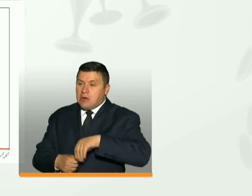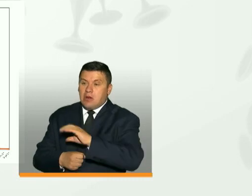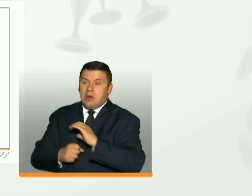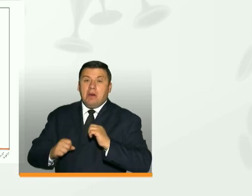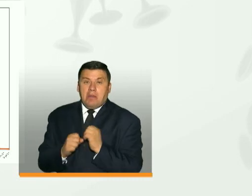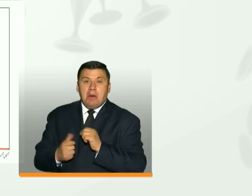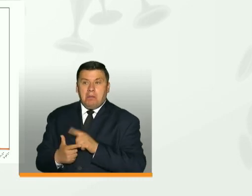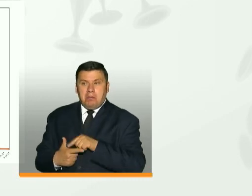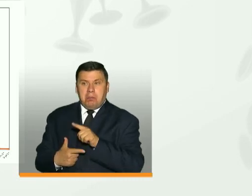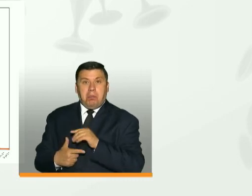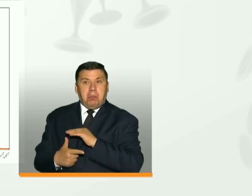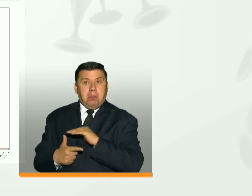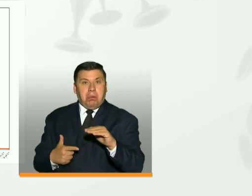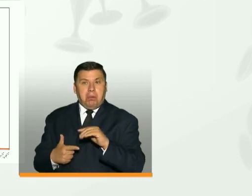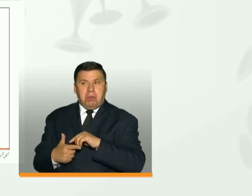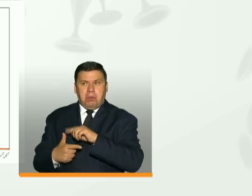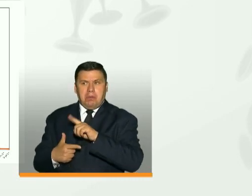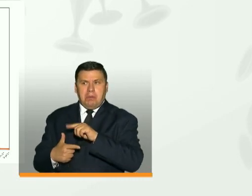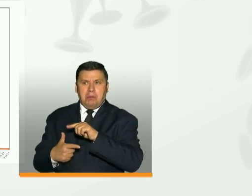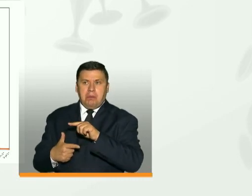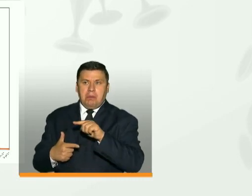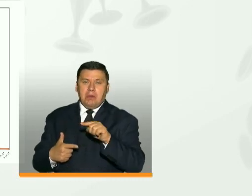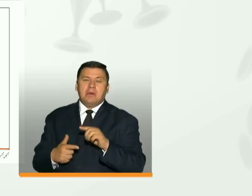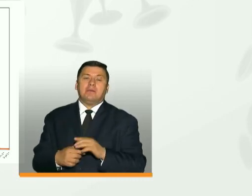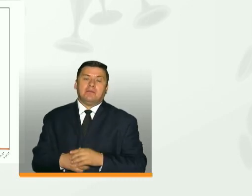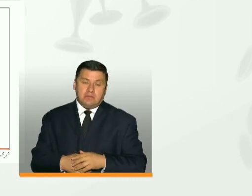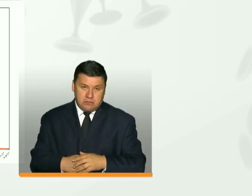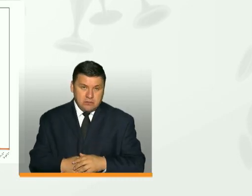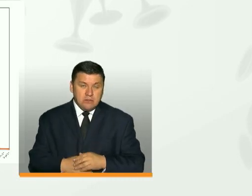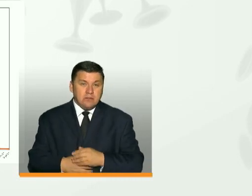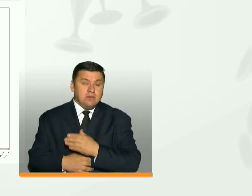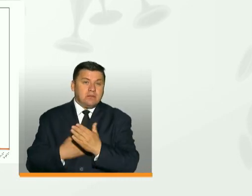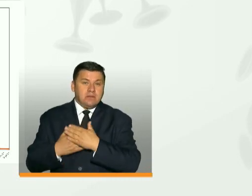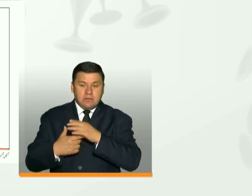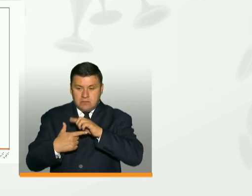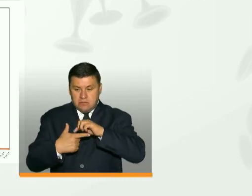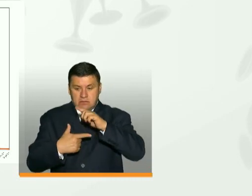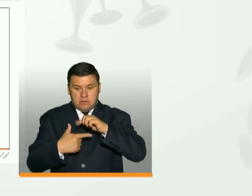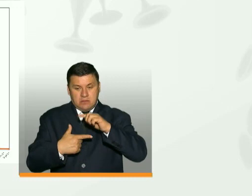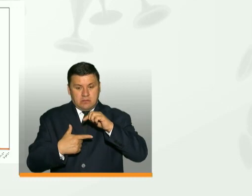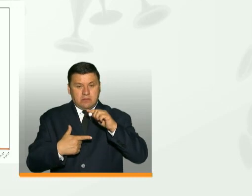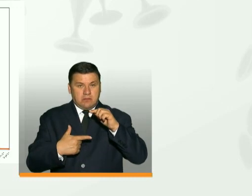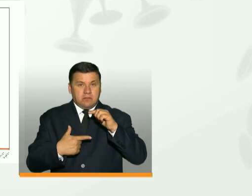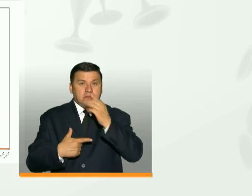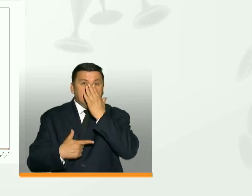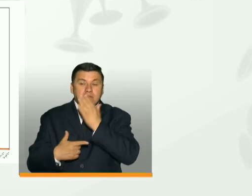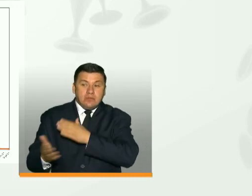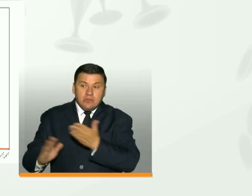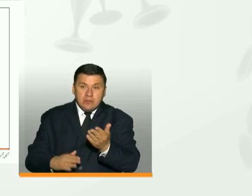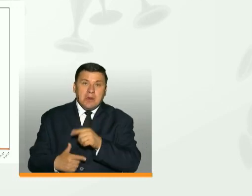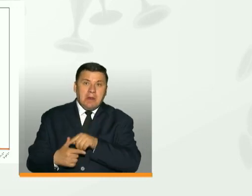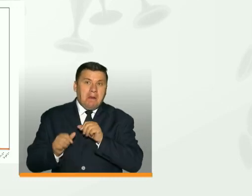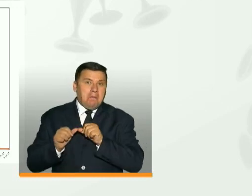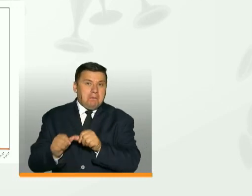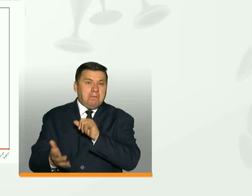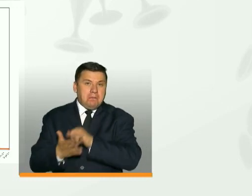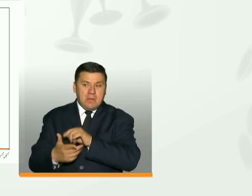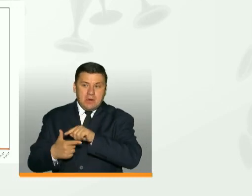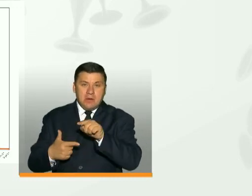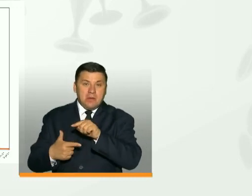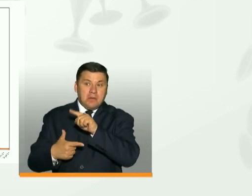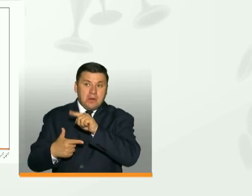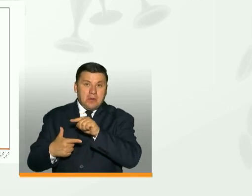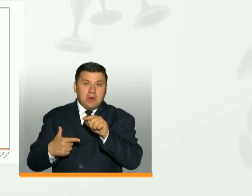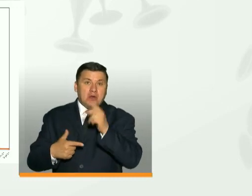mantenido relativamente estable en esa parte alta y los indicadores incluso de letalidad se han venido manteniendo durante las